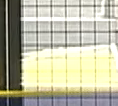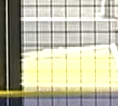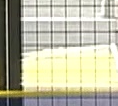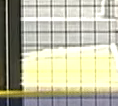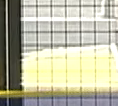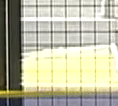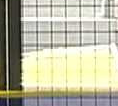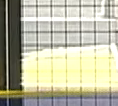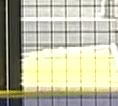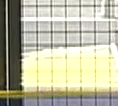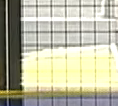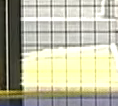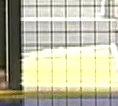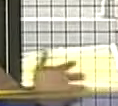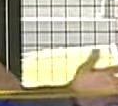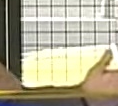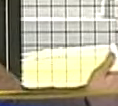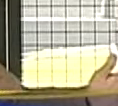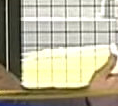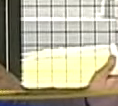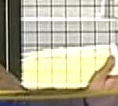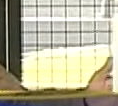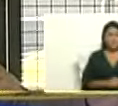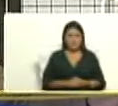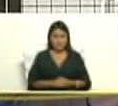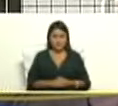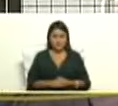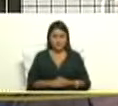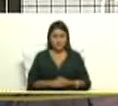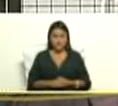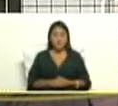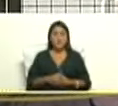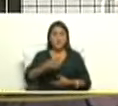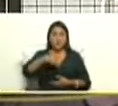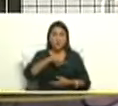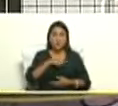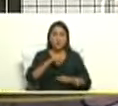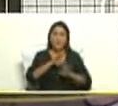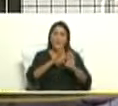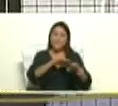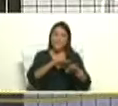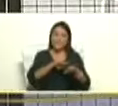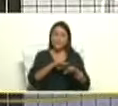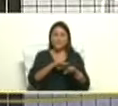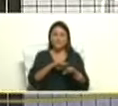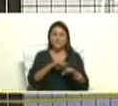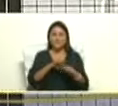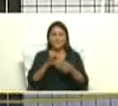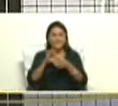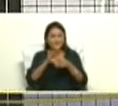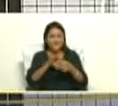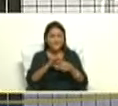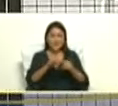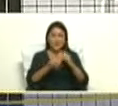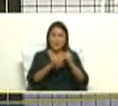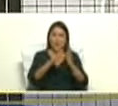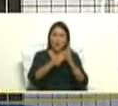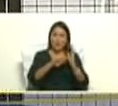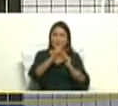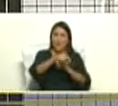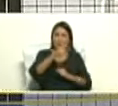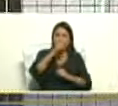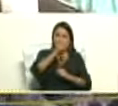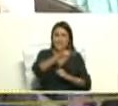200 y aquí están pues aquí estamos yo me sumo y me asumo como la generación fundacional Aquí está el